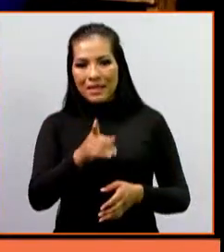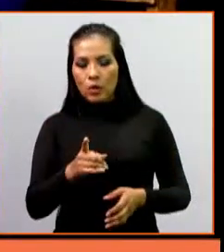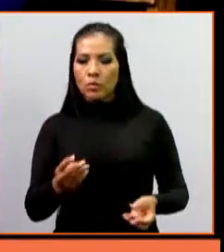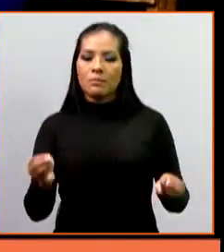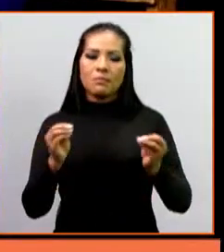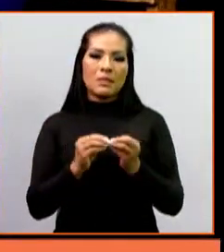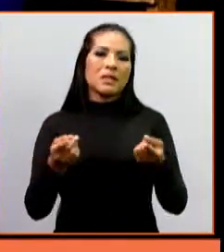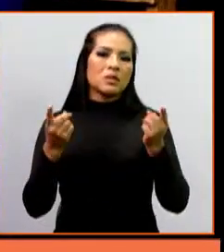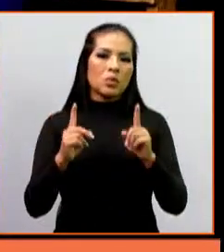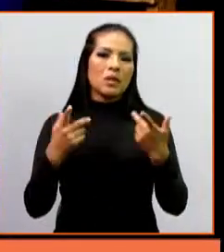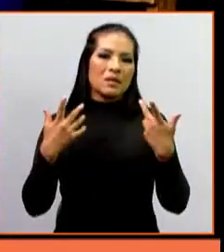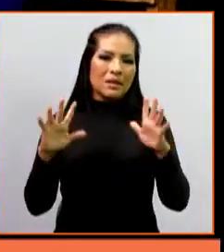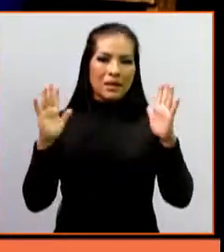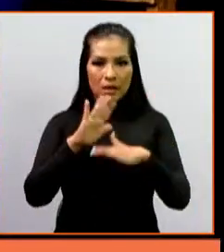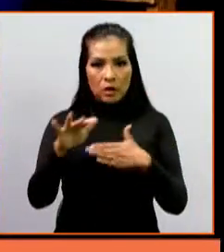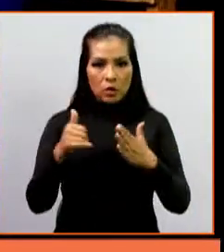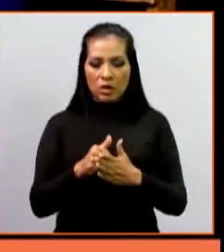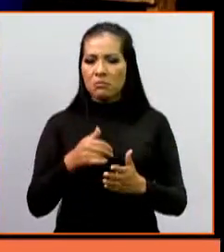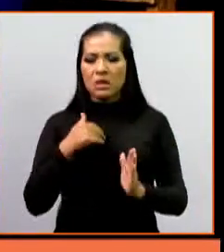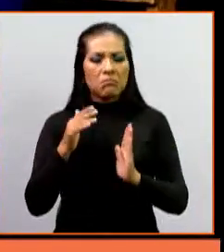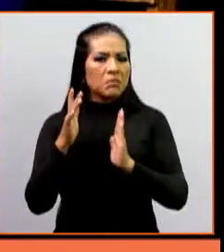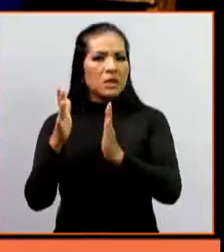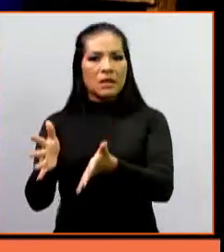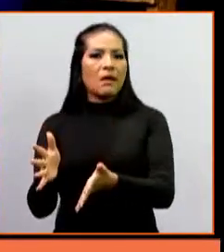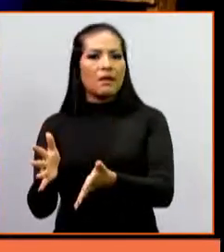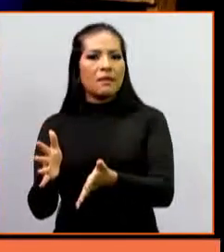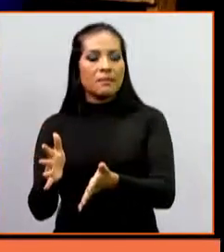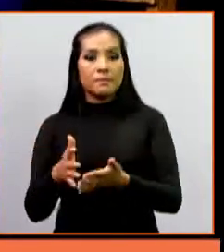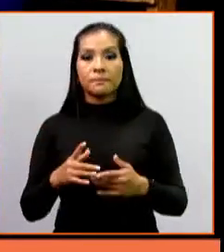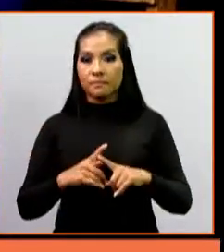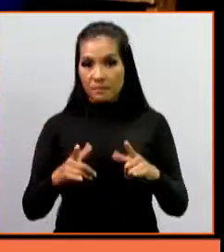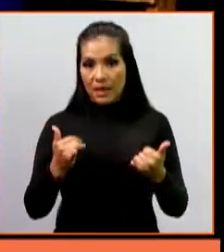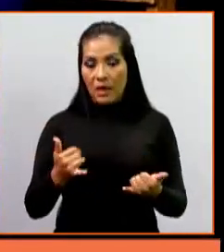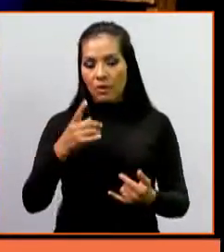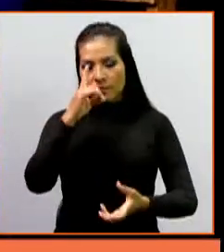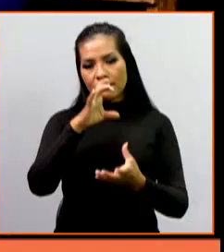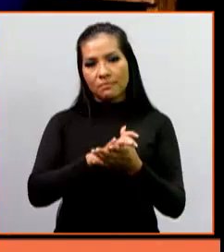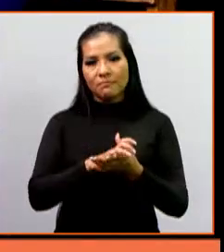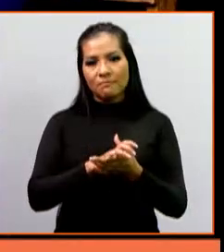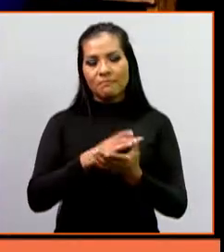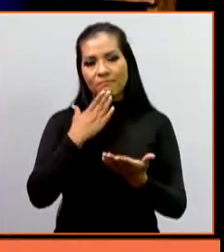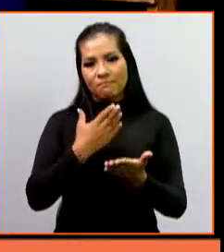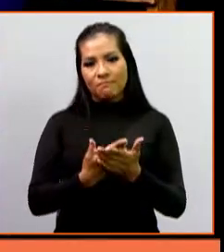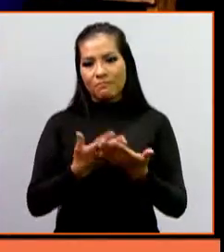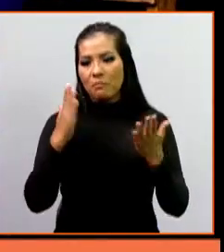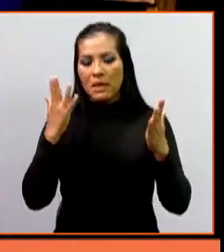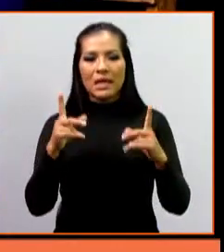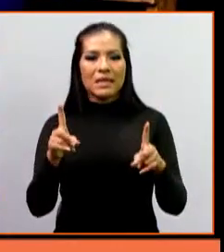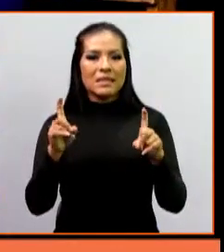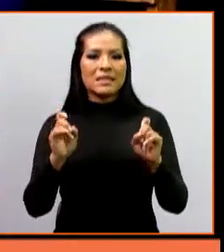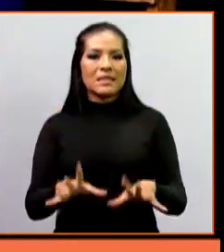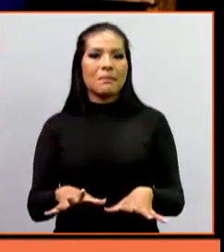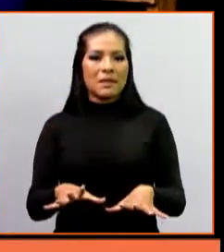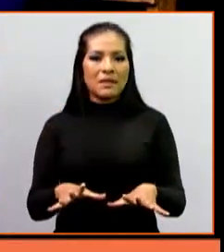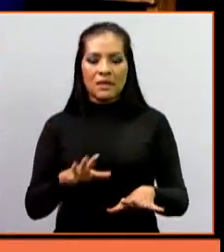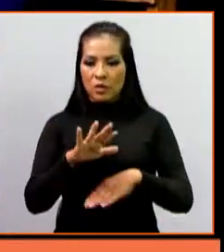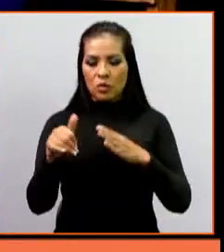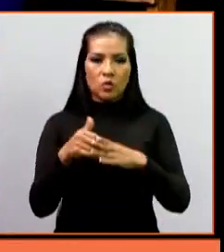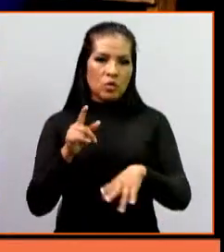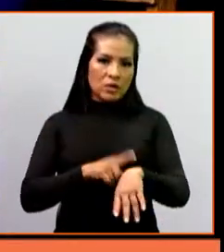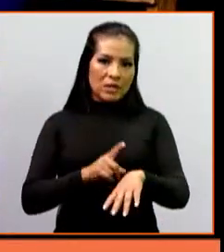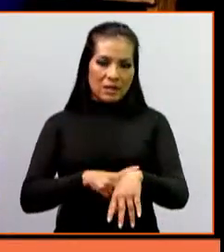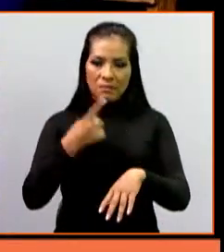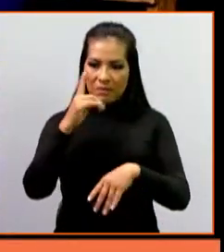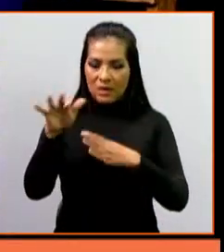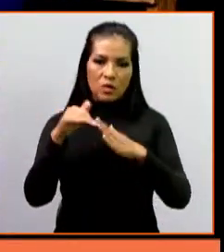tablas, ¿no? Entonces es algo que yo dejaba pasar. Pero creo definitivamente que es como un examen de grado para el actor, ¿no? Porque sí, y